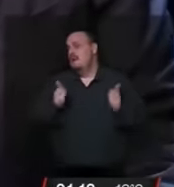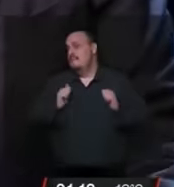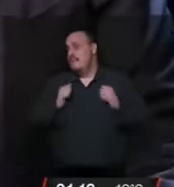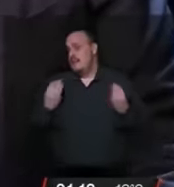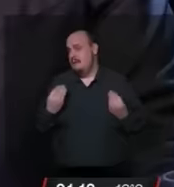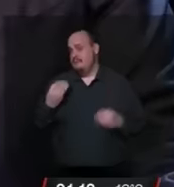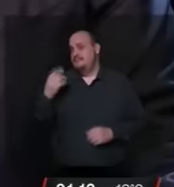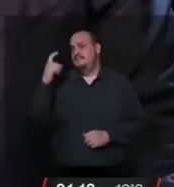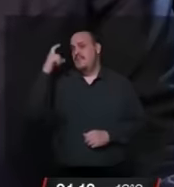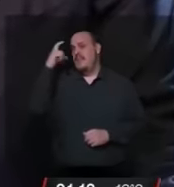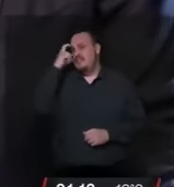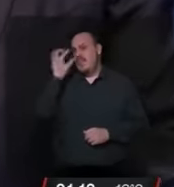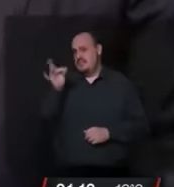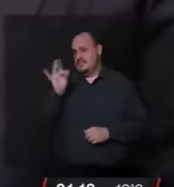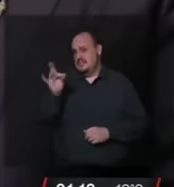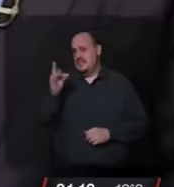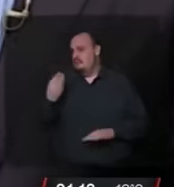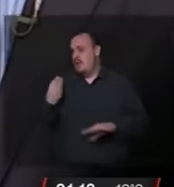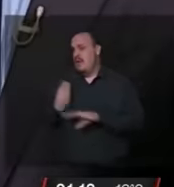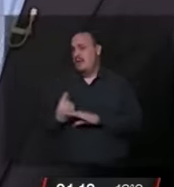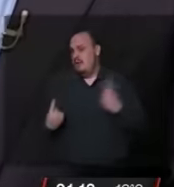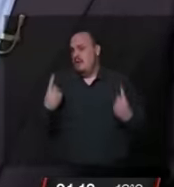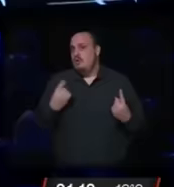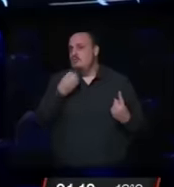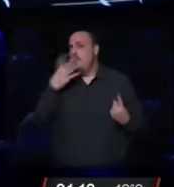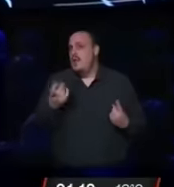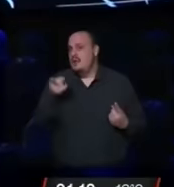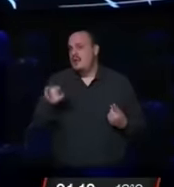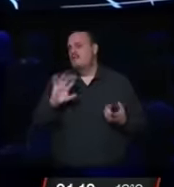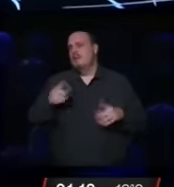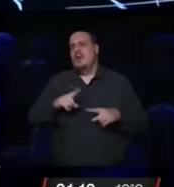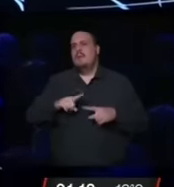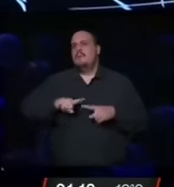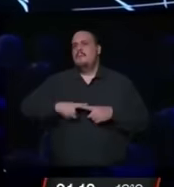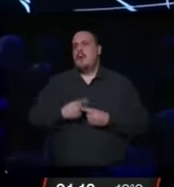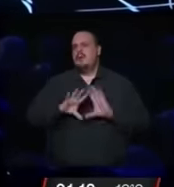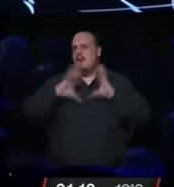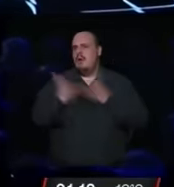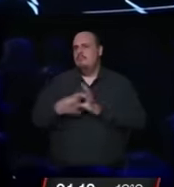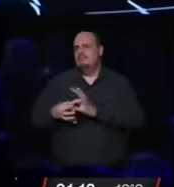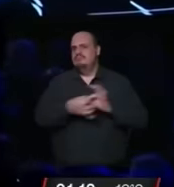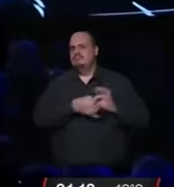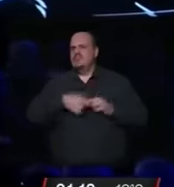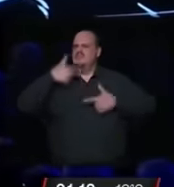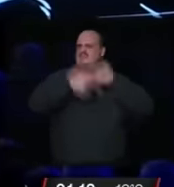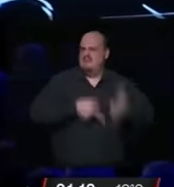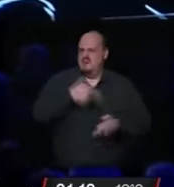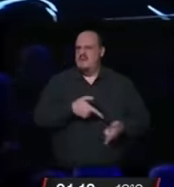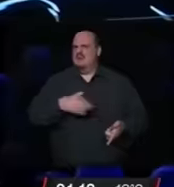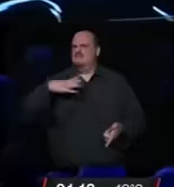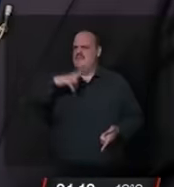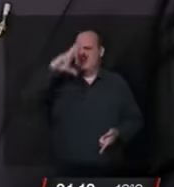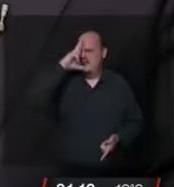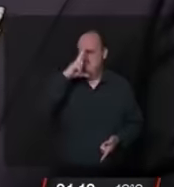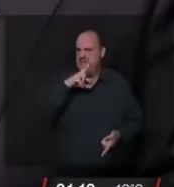el 10 de diciembre, gobierne quien gobierne, nos demos la construcción de políticas de Estado. Atacando, agraviando, faltando el